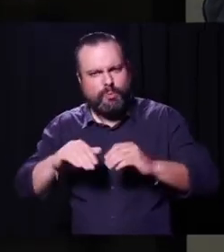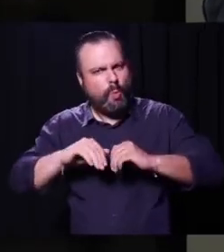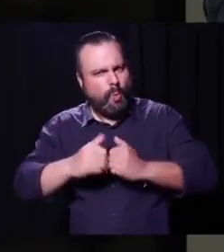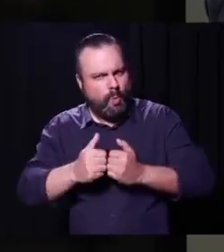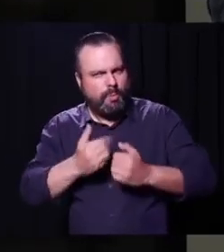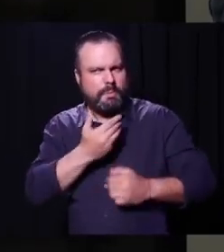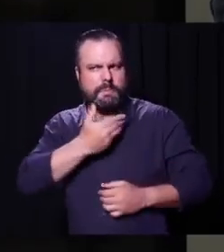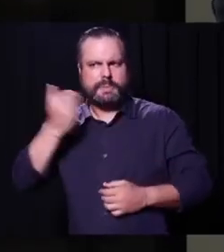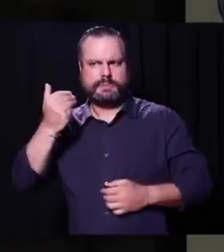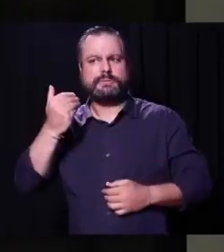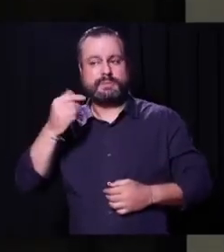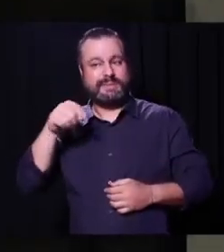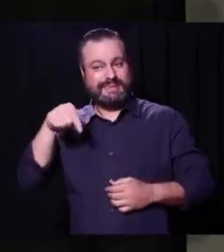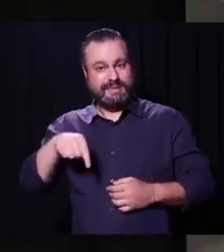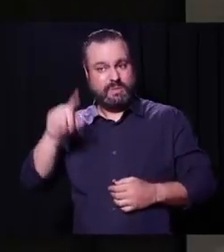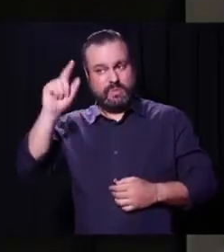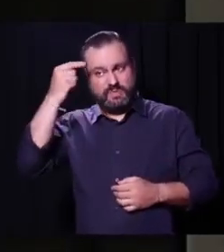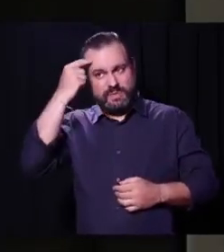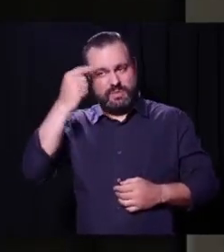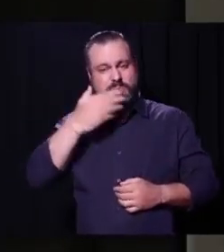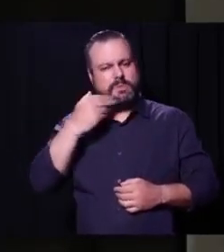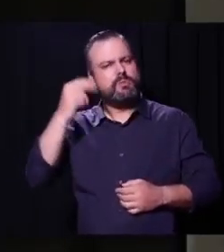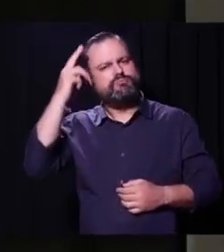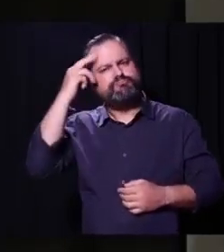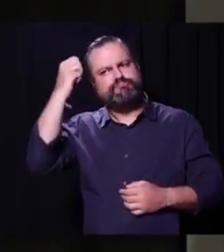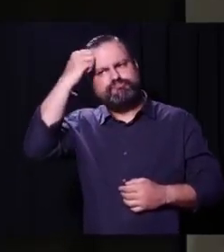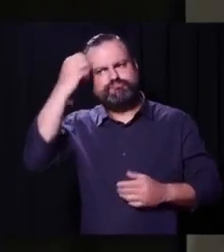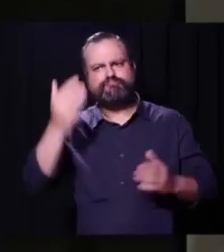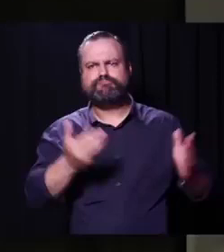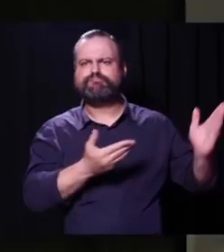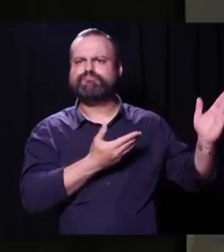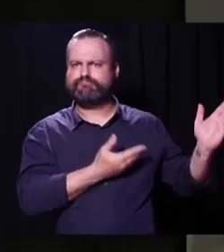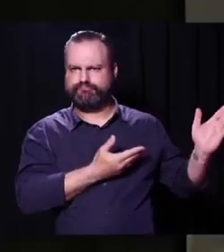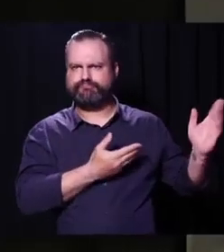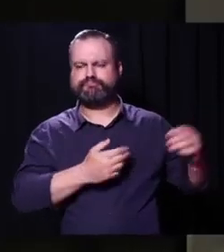Un gobierno Nito Cortizo, nosotros vamos a tener tres reglas muy claras.